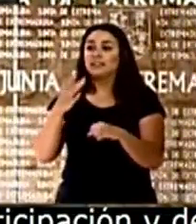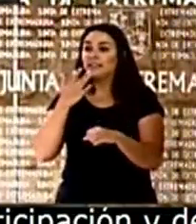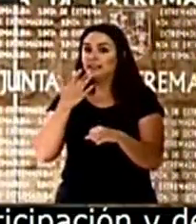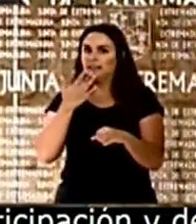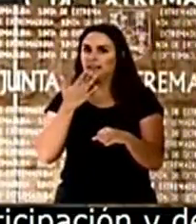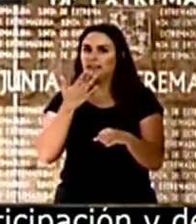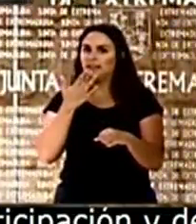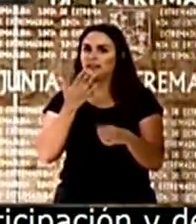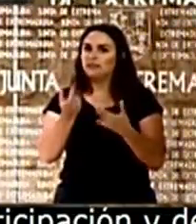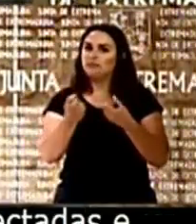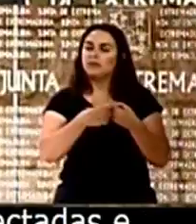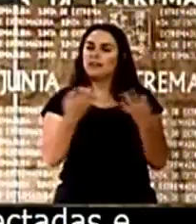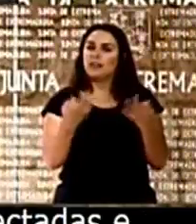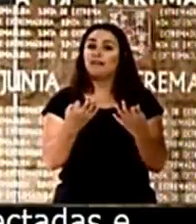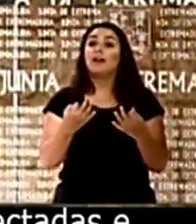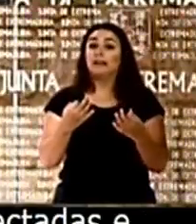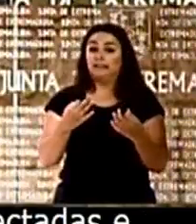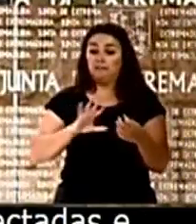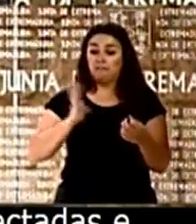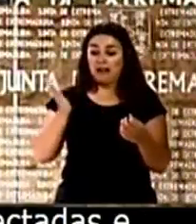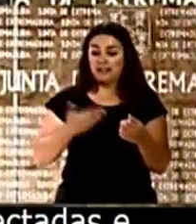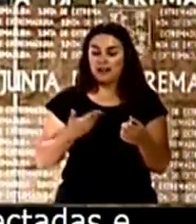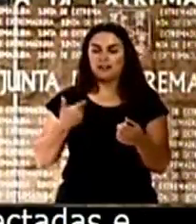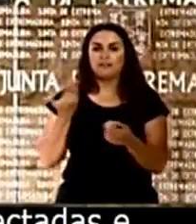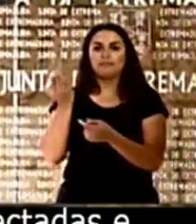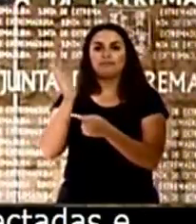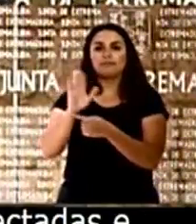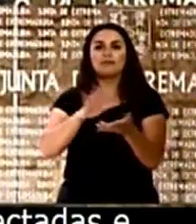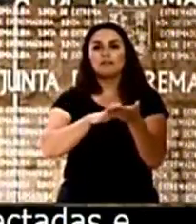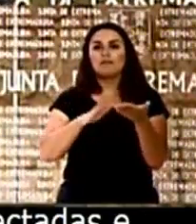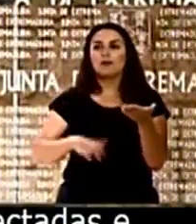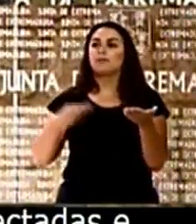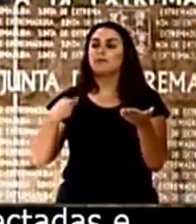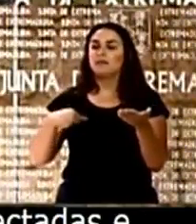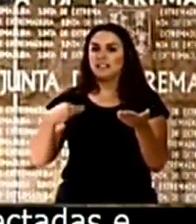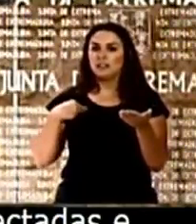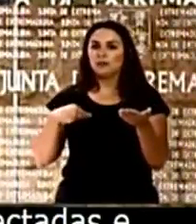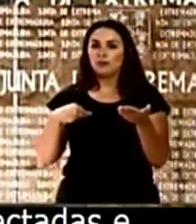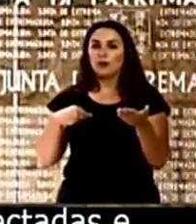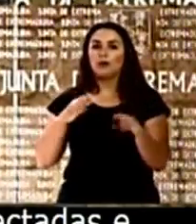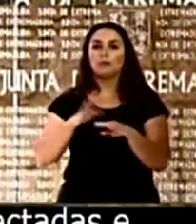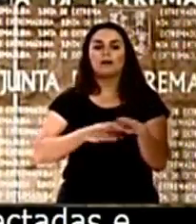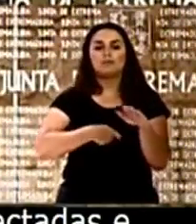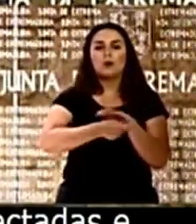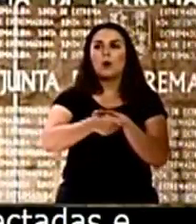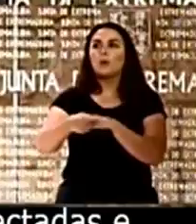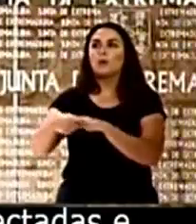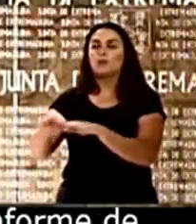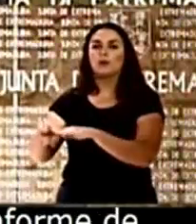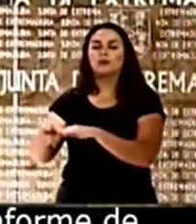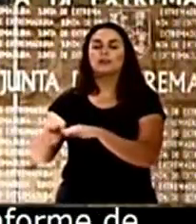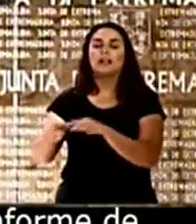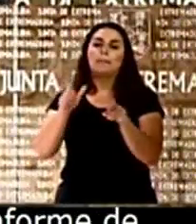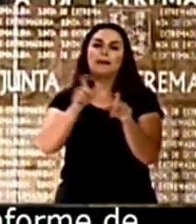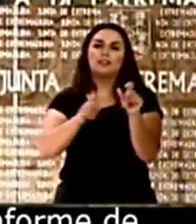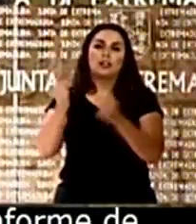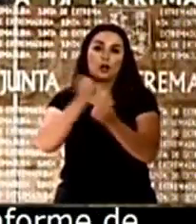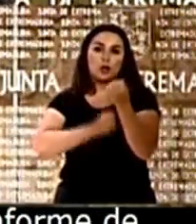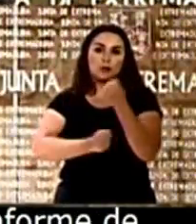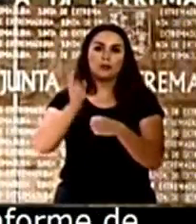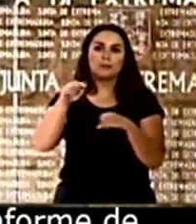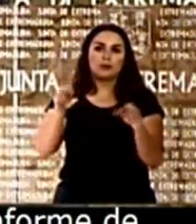implicadas. De hecho, mañana presentaré este informe de posición a los agentes económicos y sociales en el